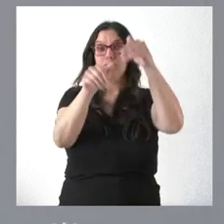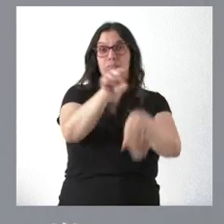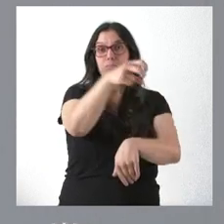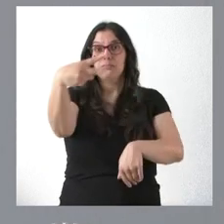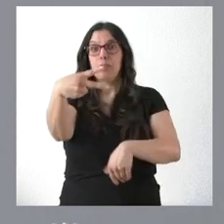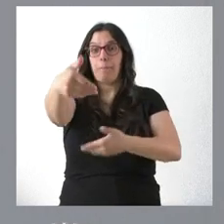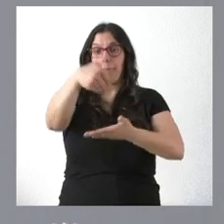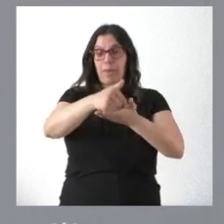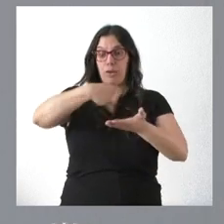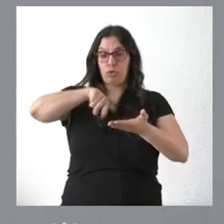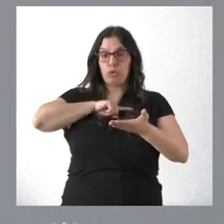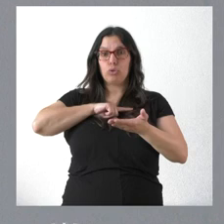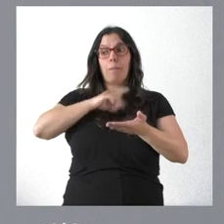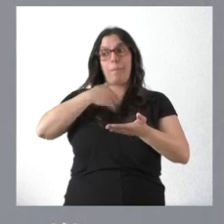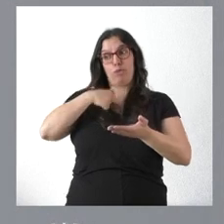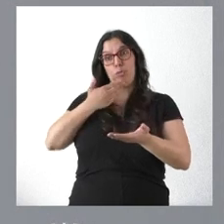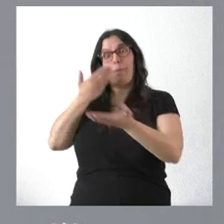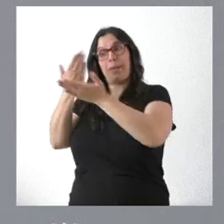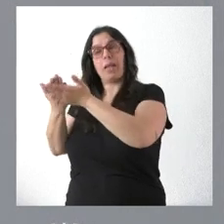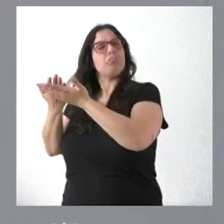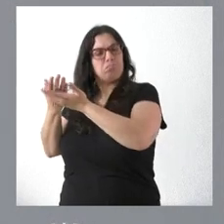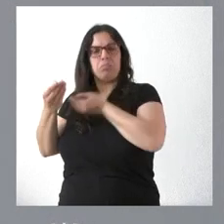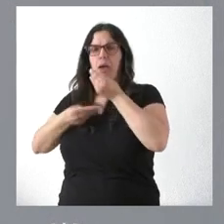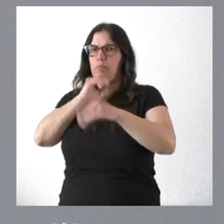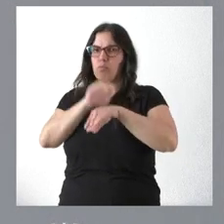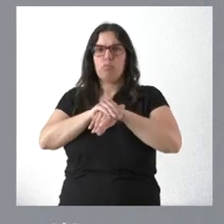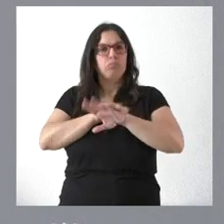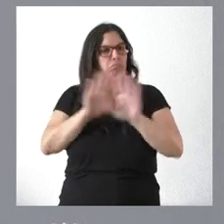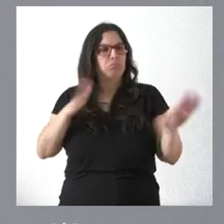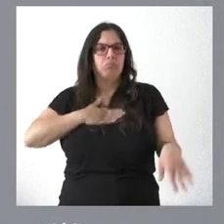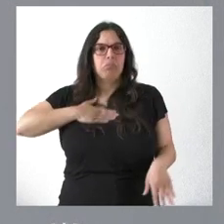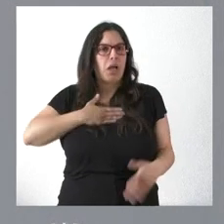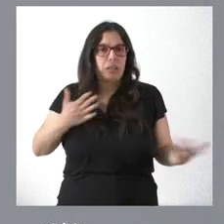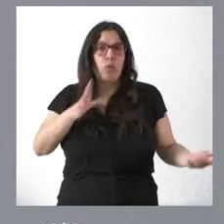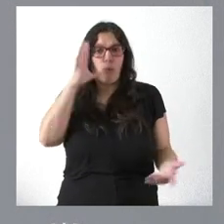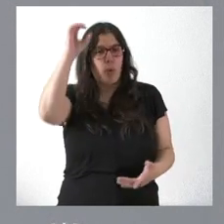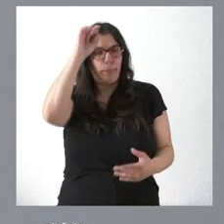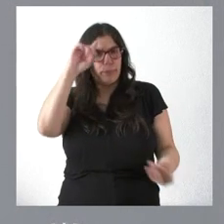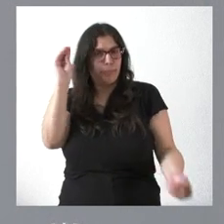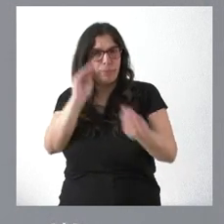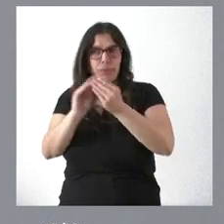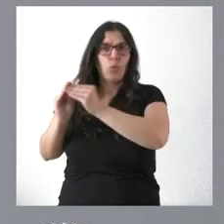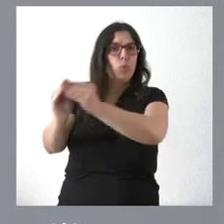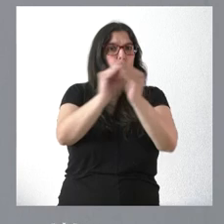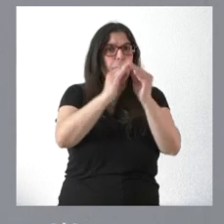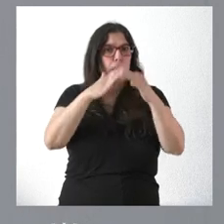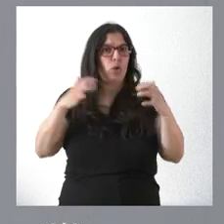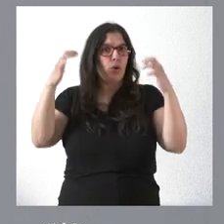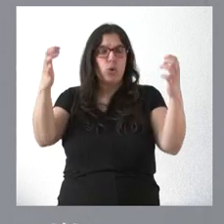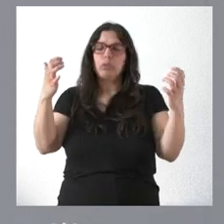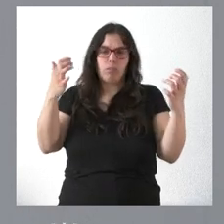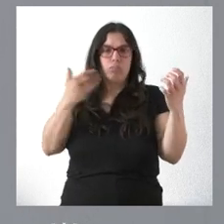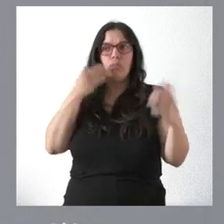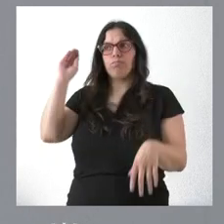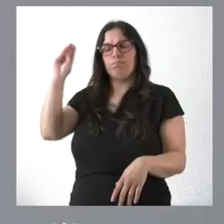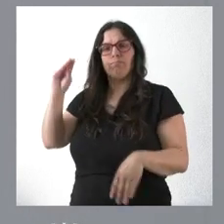León para nosotros se lo pidamos al Gobierno de España y, como tal, lo haremos muy gustosamente porque es la posición unánime de las Cortes de Castilla y León. Nos dirigimos al Gobierno